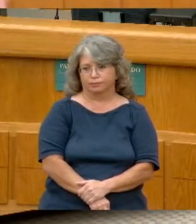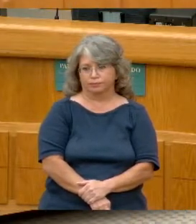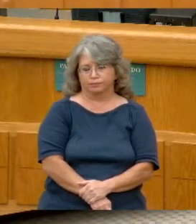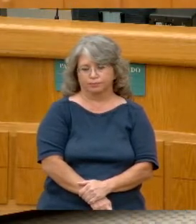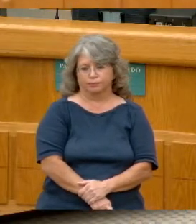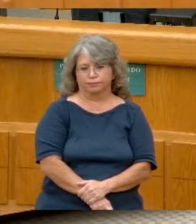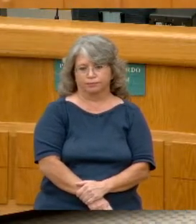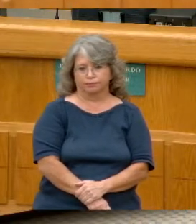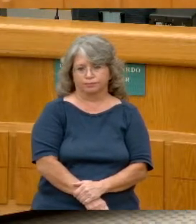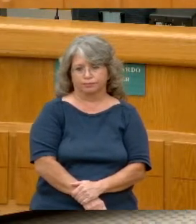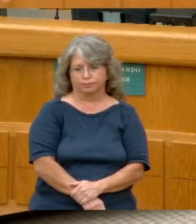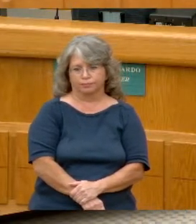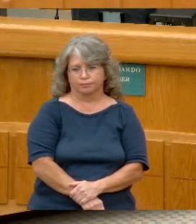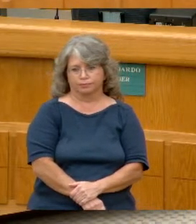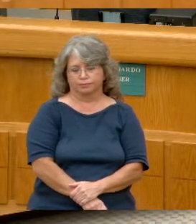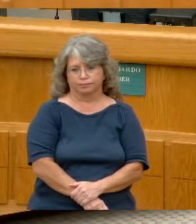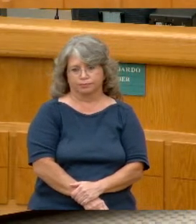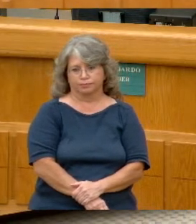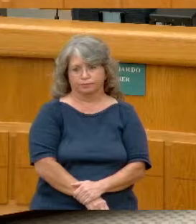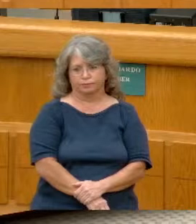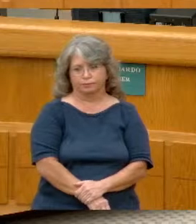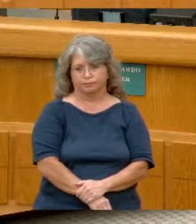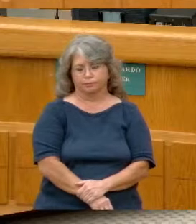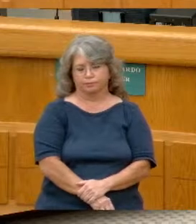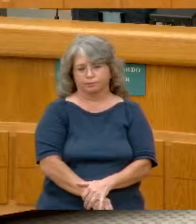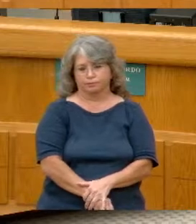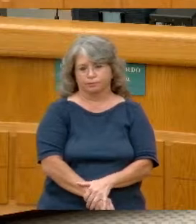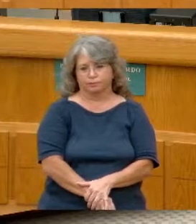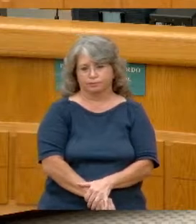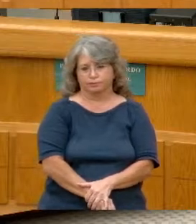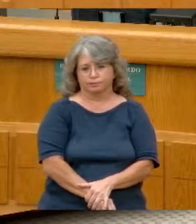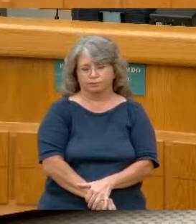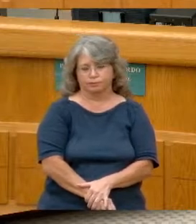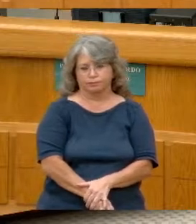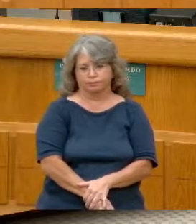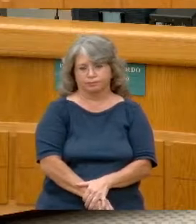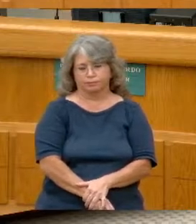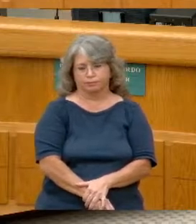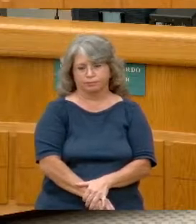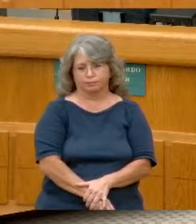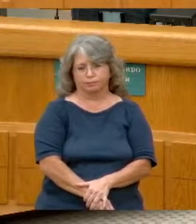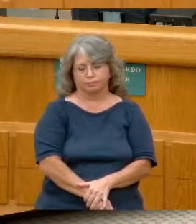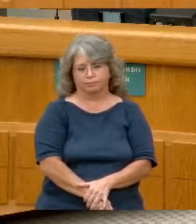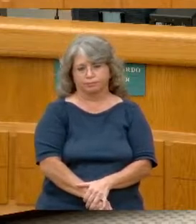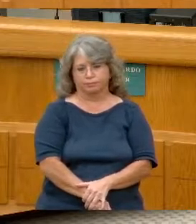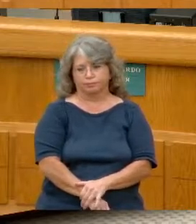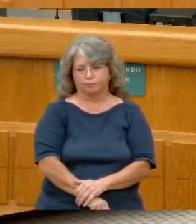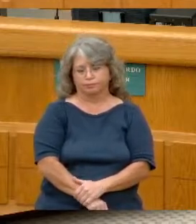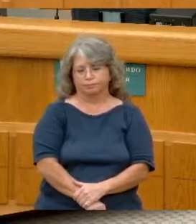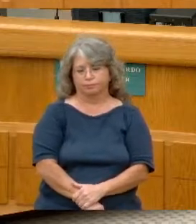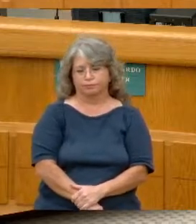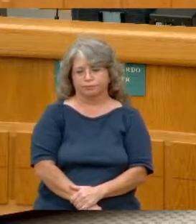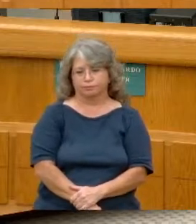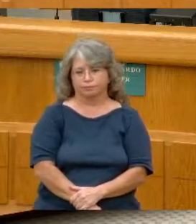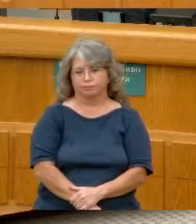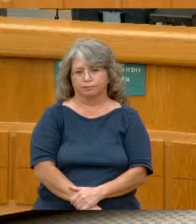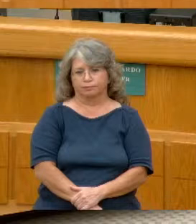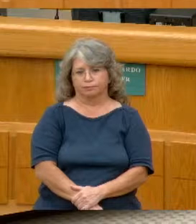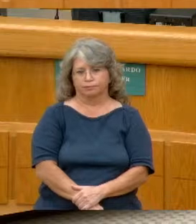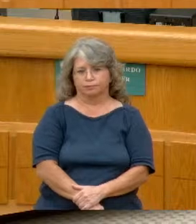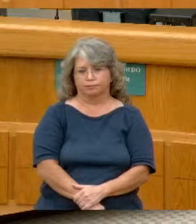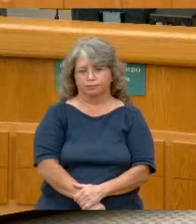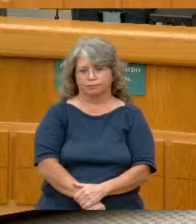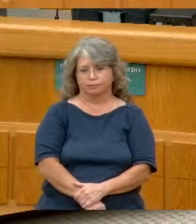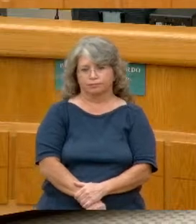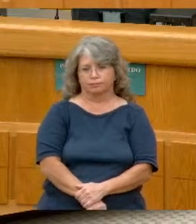circulando, todavía hay tiempo para vacunarse contra la gripe. Tanto el COVID-19 como la gripe por sí solos pueden causar enfermedades graves e